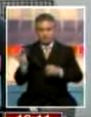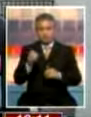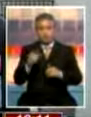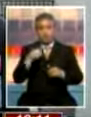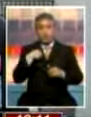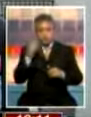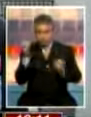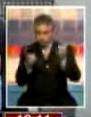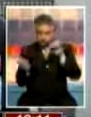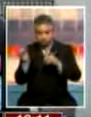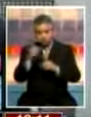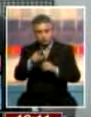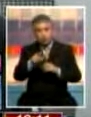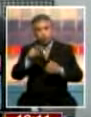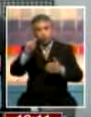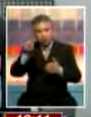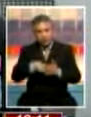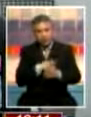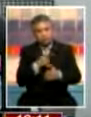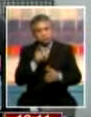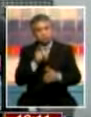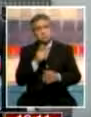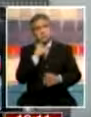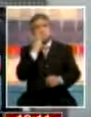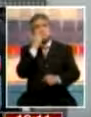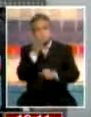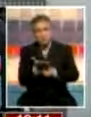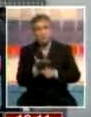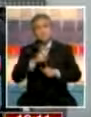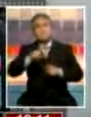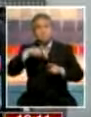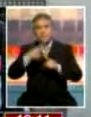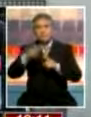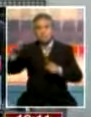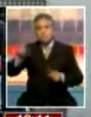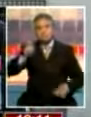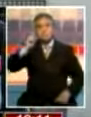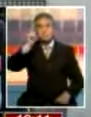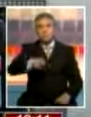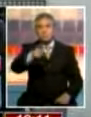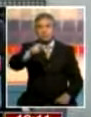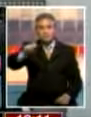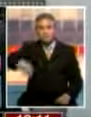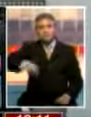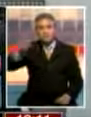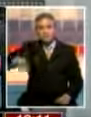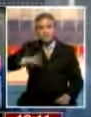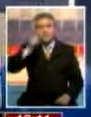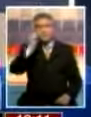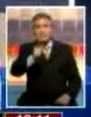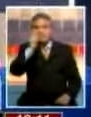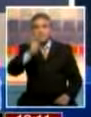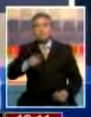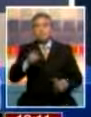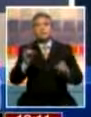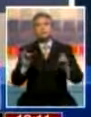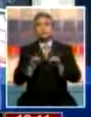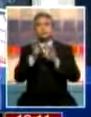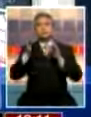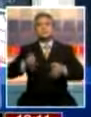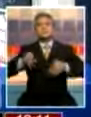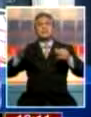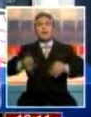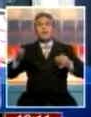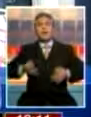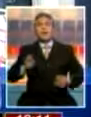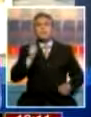los contratos, hemos pedido también analizar los mandatos que firman todos, usted y yo, cuando vamos a atendernos a una clínica para asegurar el